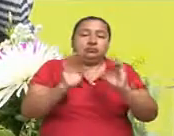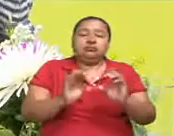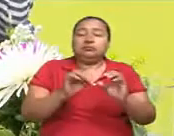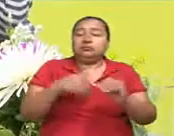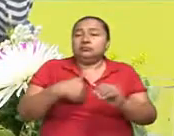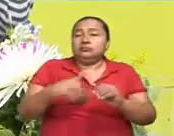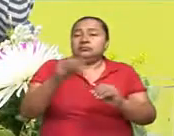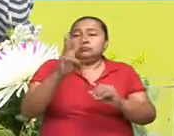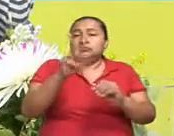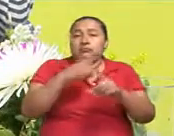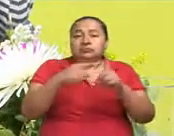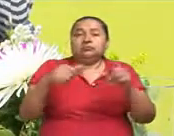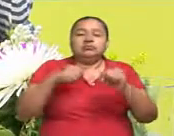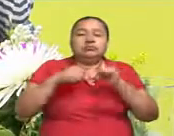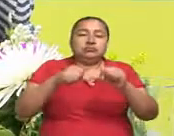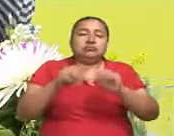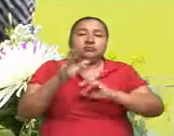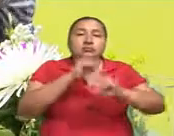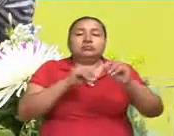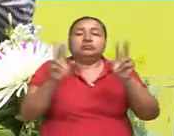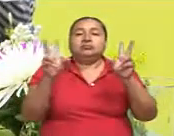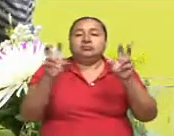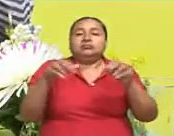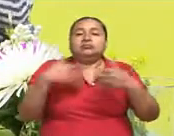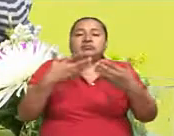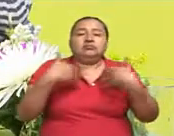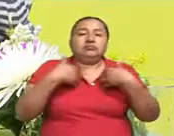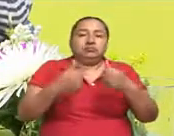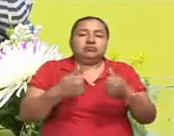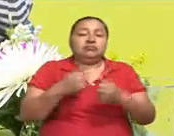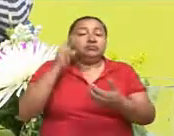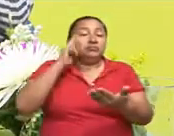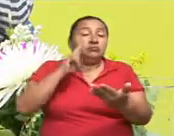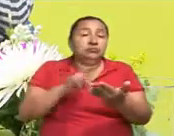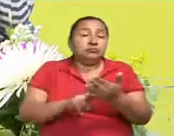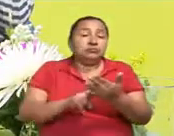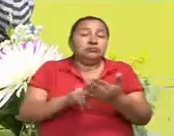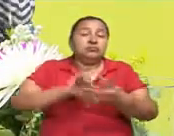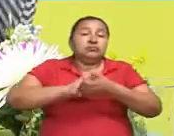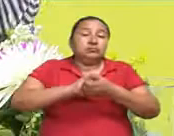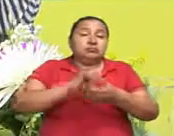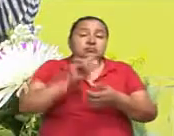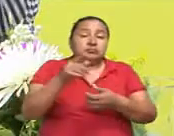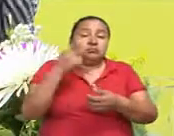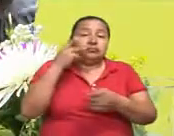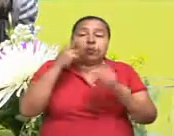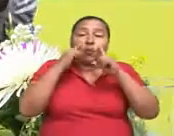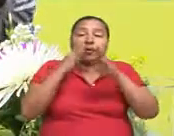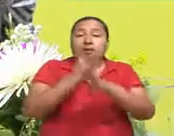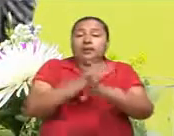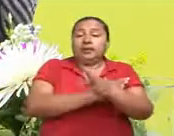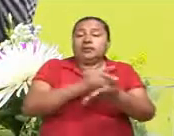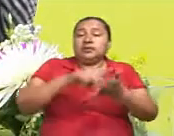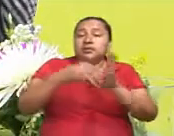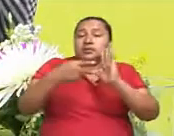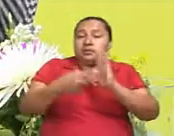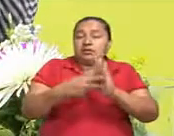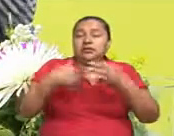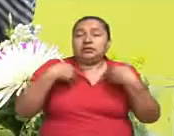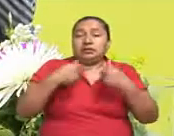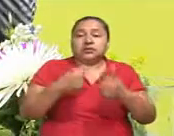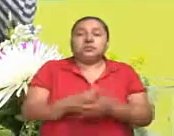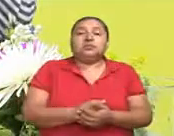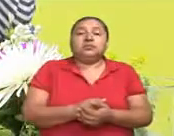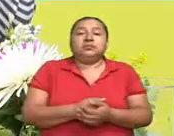3:30, para seguir conversando sobre temas de salud. Recuerda, amigos televidentes, que prevenir también es